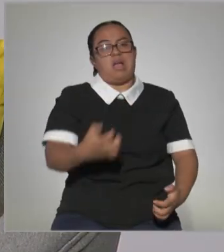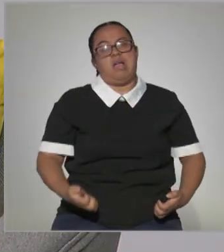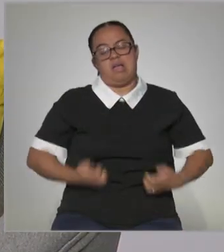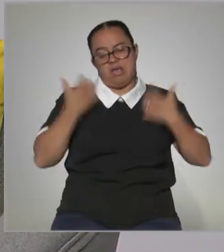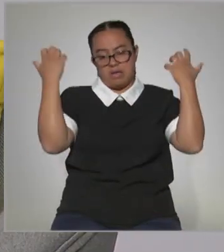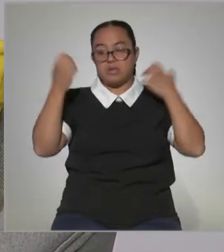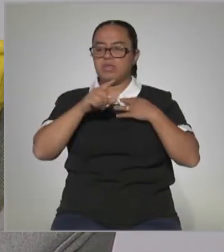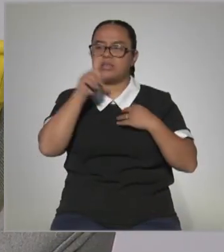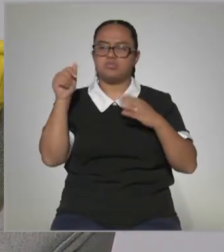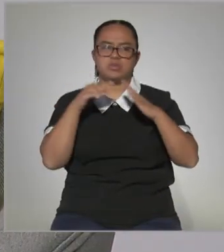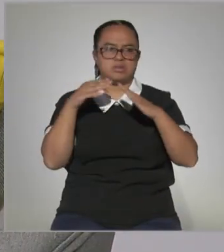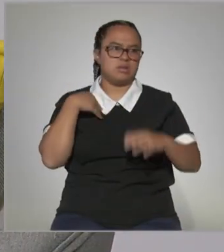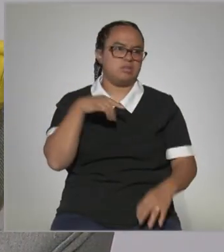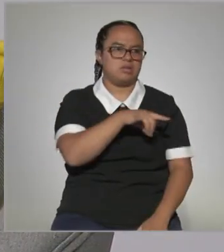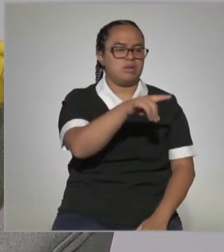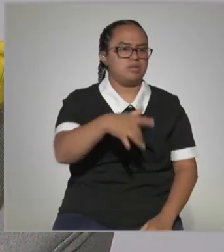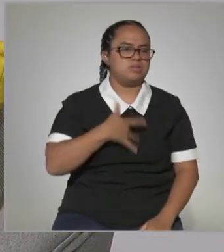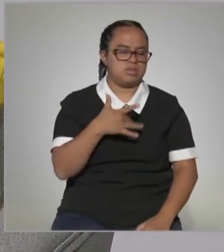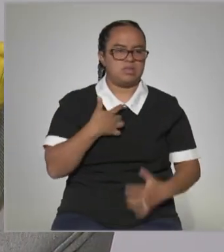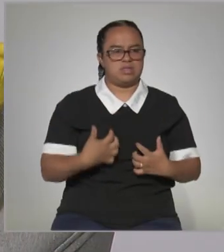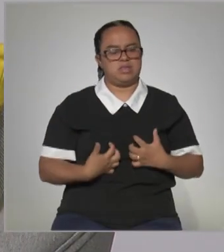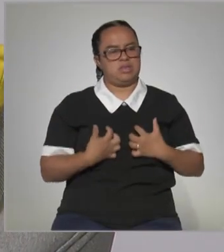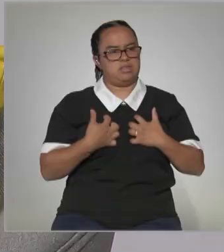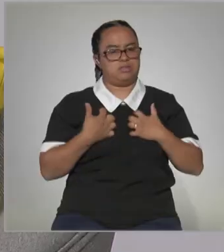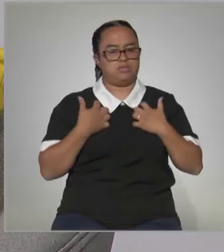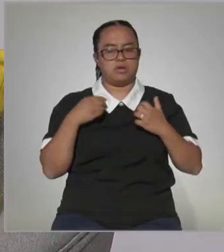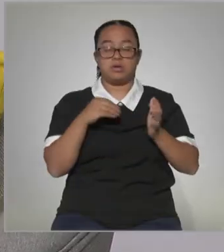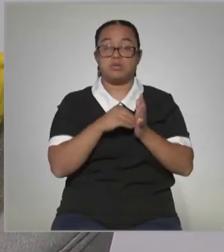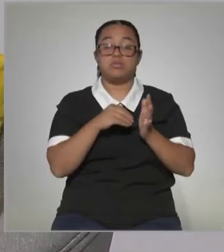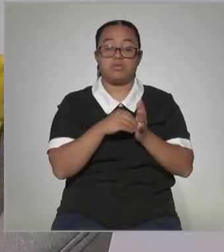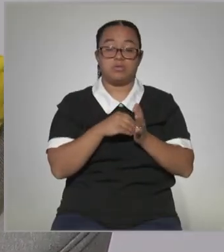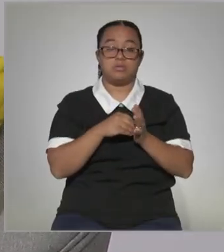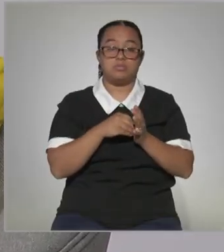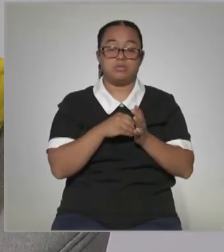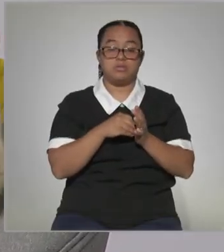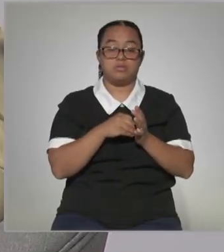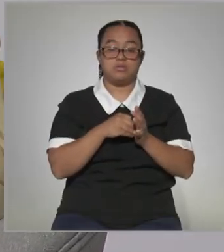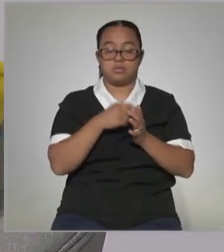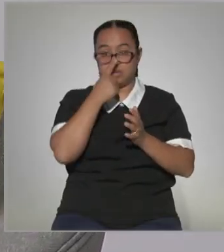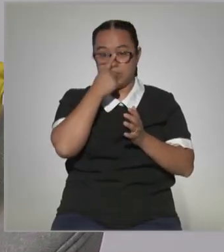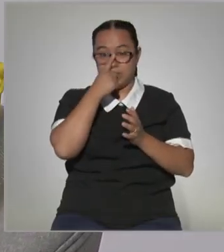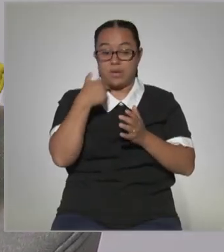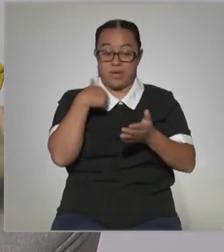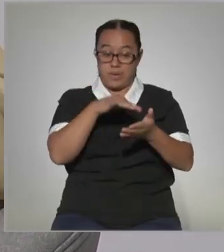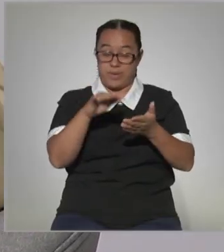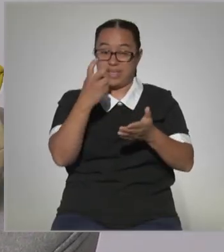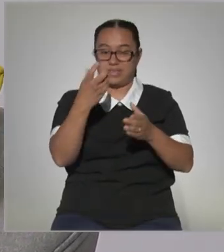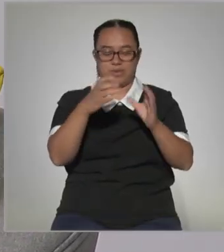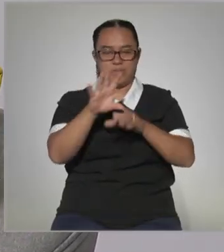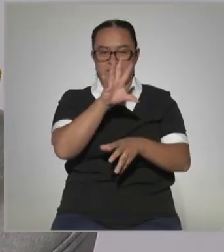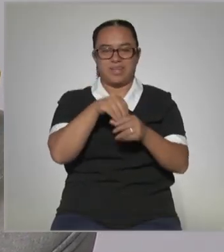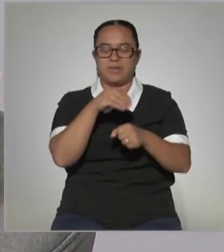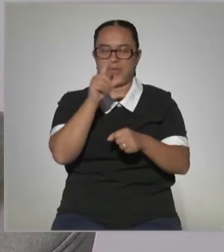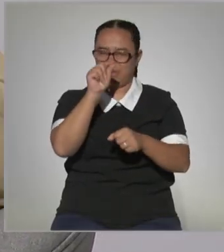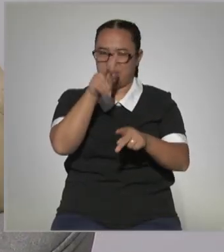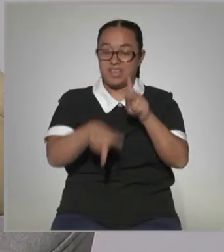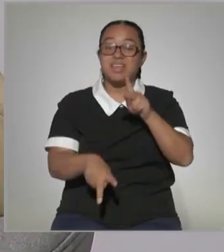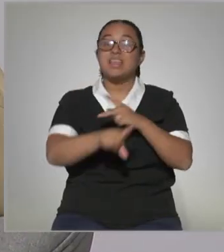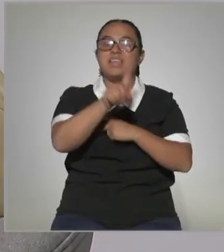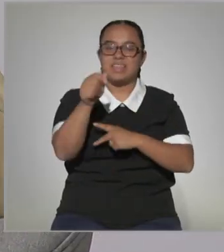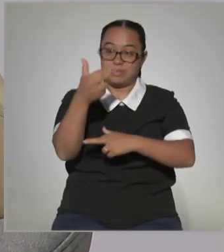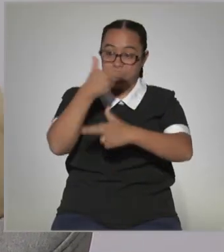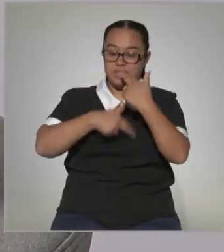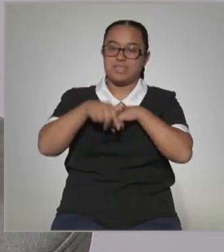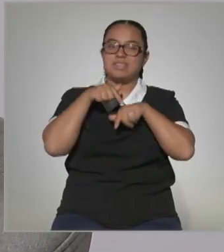es que llegué a mi casa y seguía molesto como una hora después. Entonces, no alcanzo a terminar de leer el comentario porque vamos a una pausa, pero ahorita lo